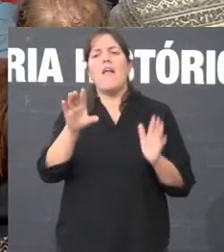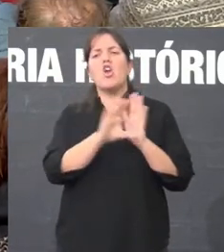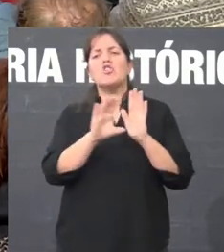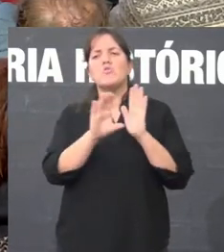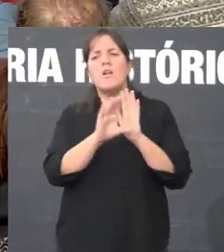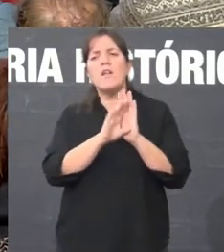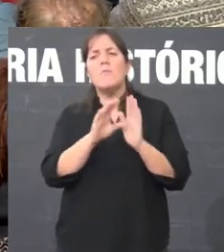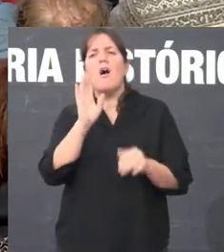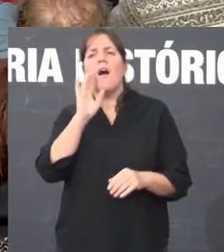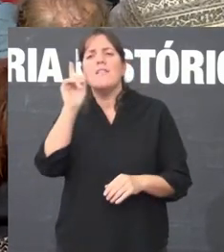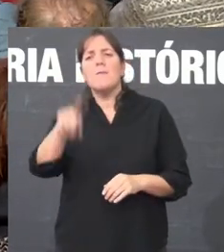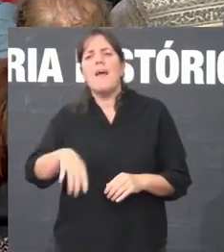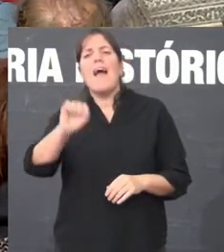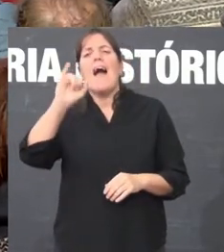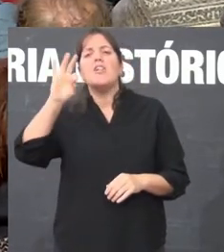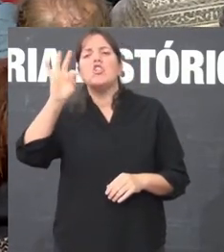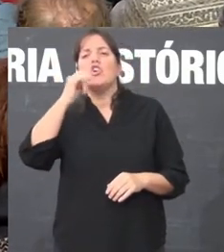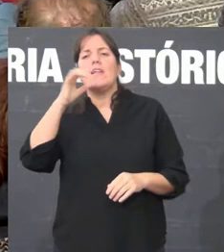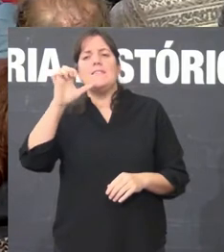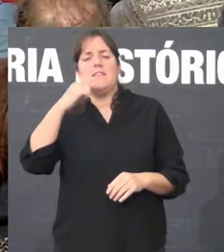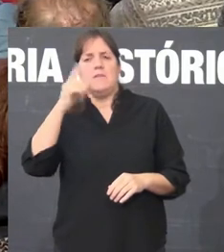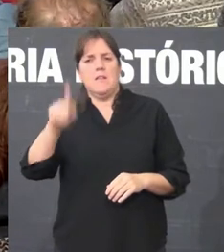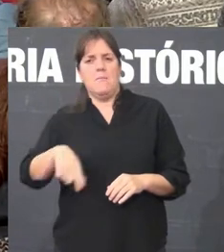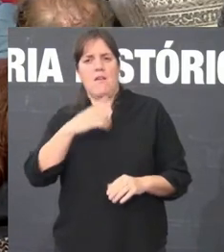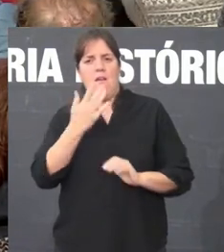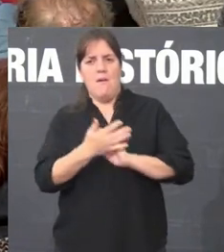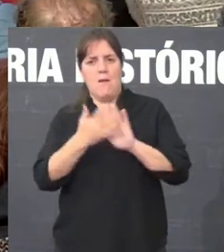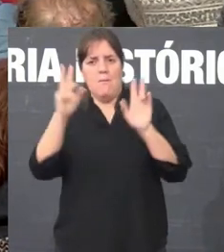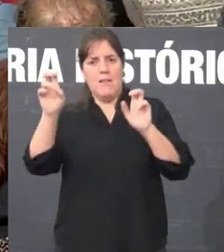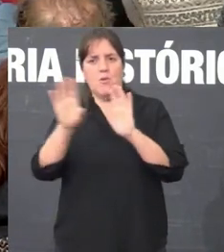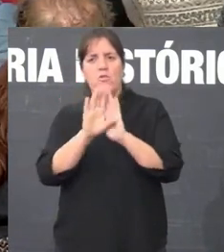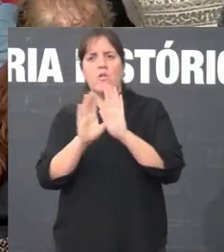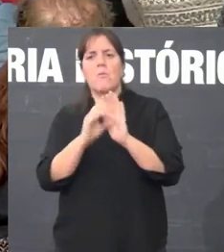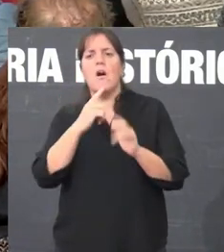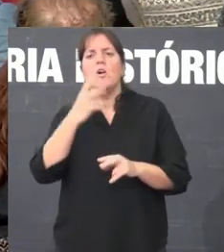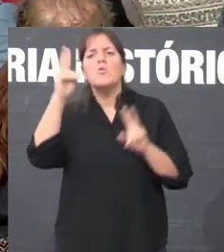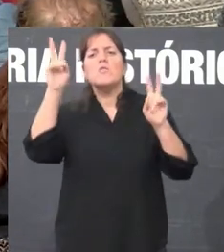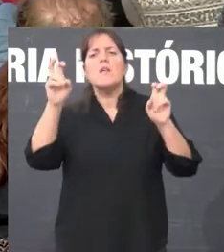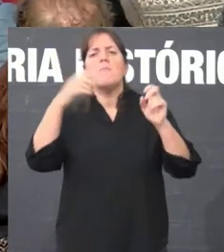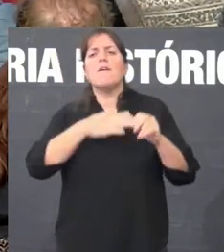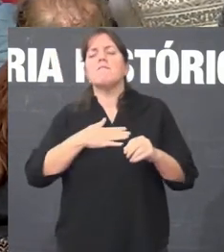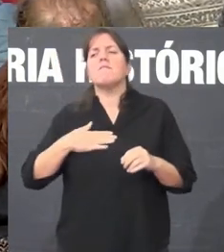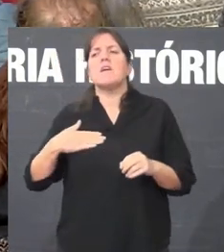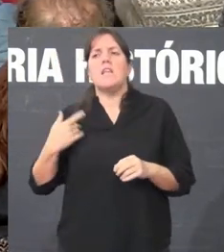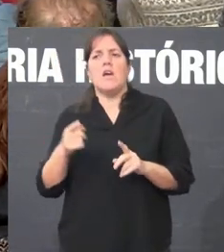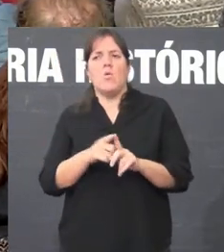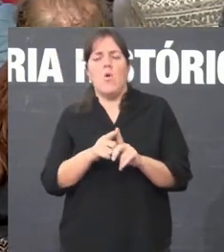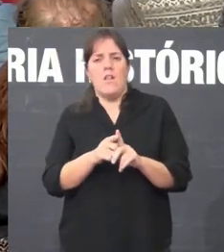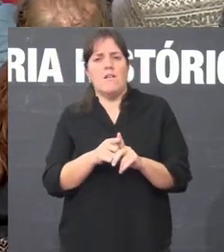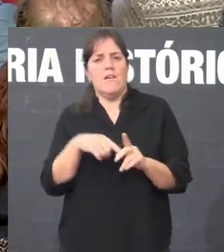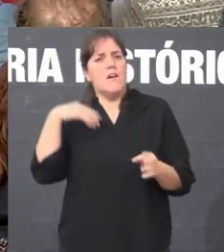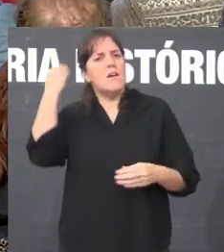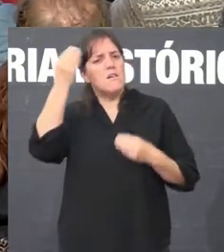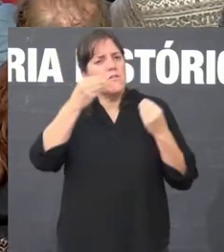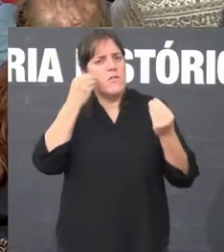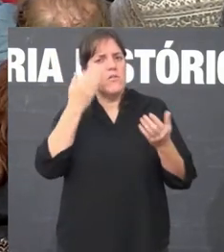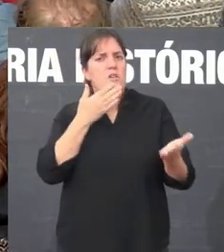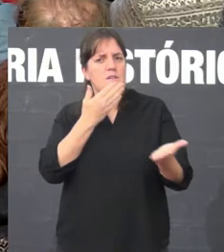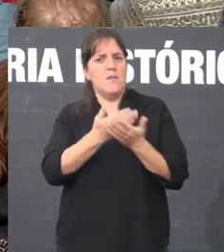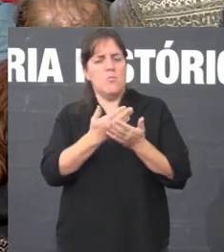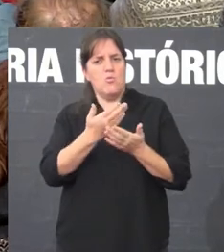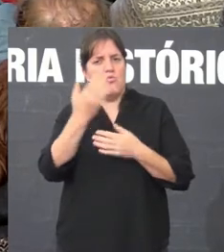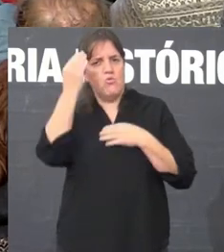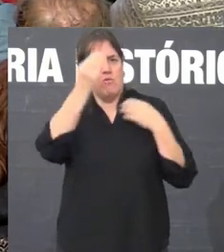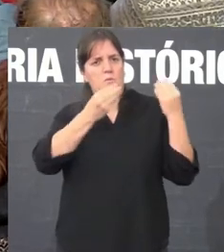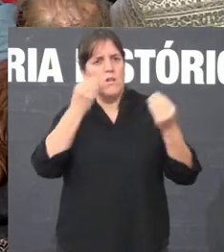tamén antes Aitor Esteban, non? Sí que hai unha cuestión que eu quería que reflexionase de